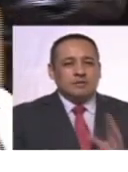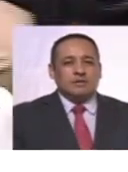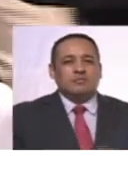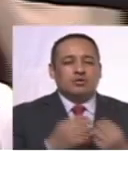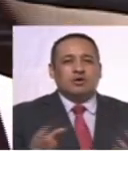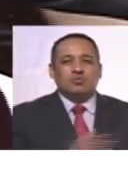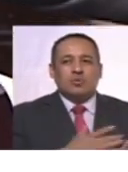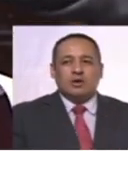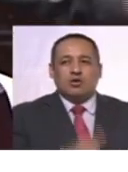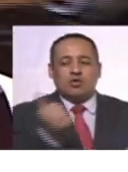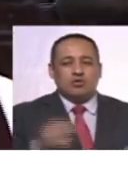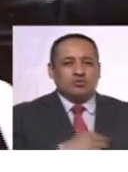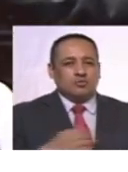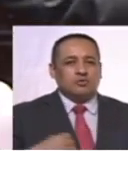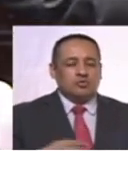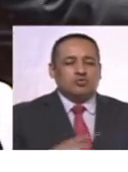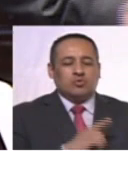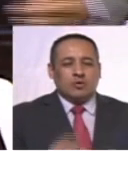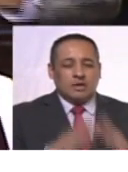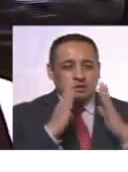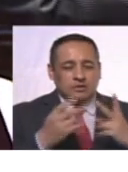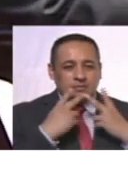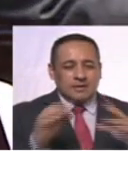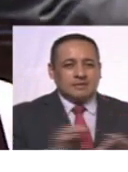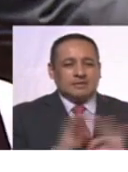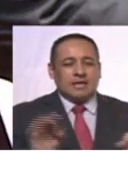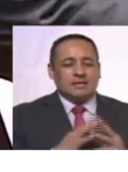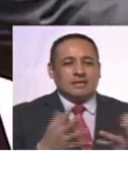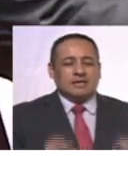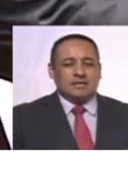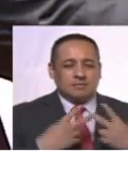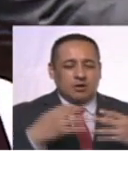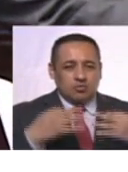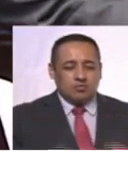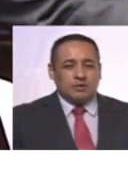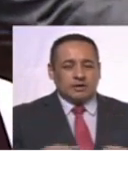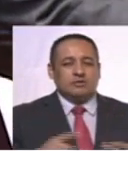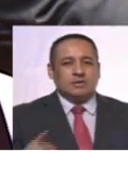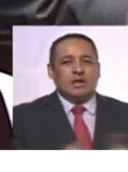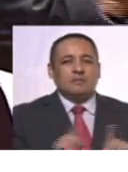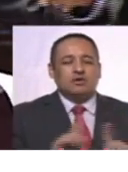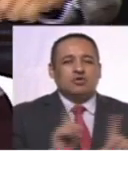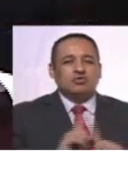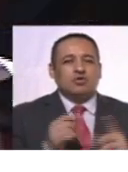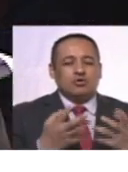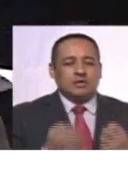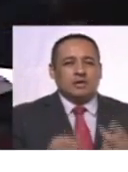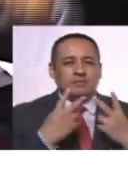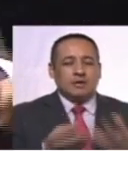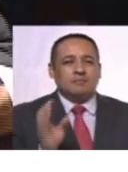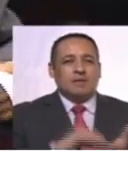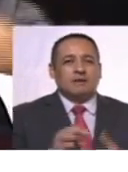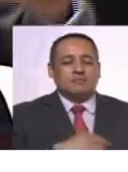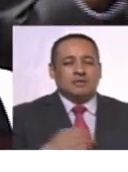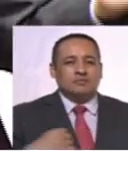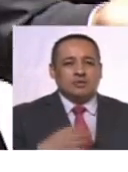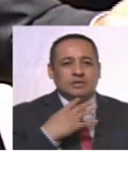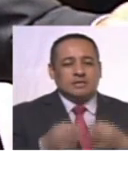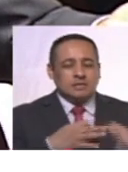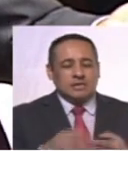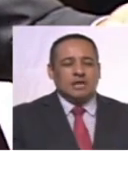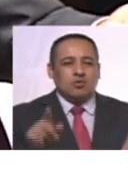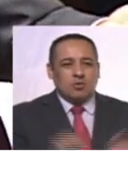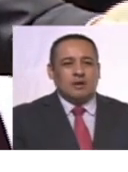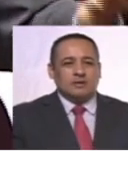ningún otro ministro anterior, nos escucharon todos, ninguno fue capaz de cumplir con esto. Yo no queremos llamar al siguiente ministro y decirle lo